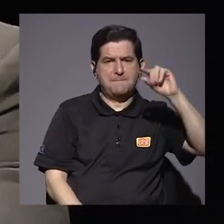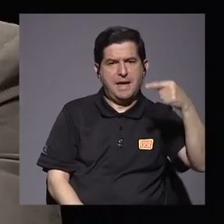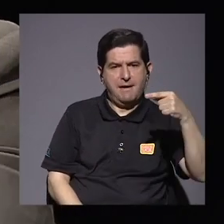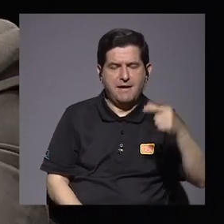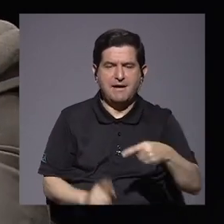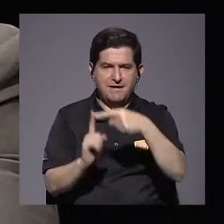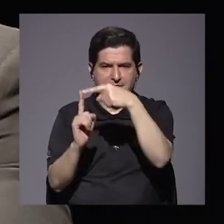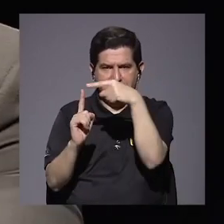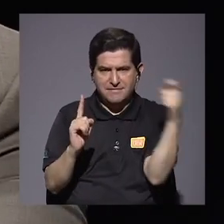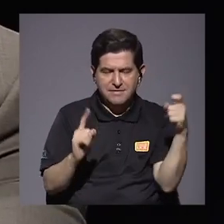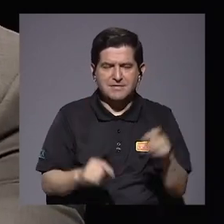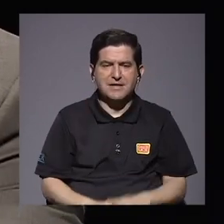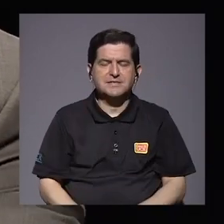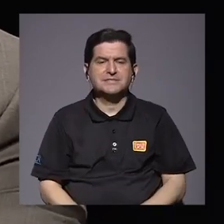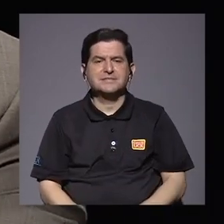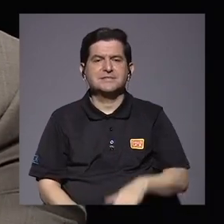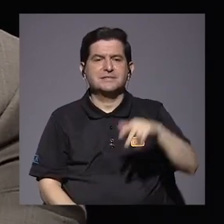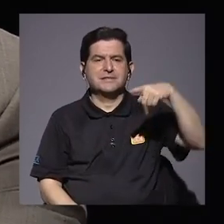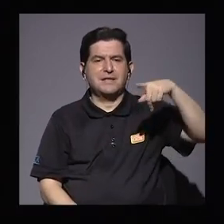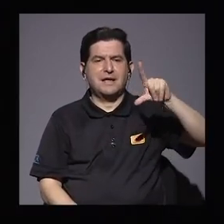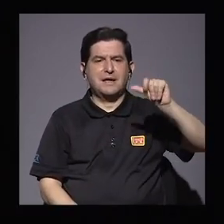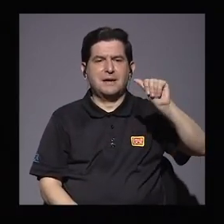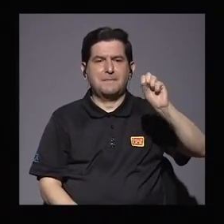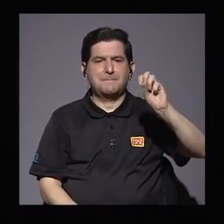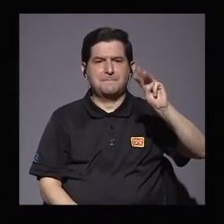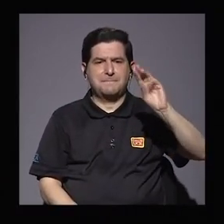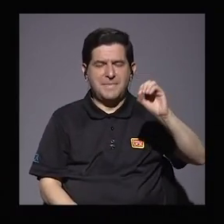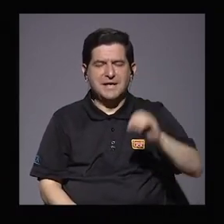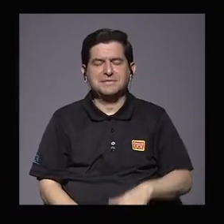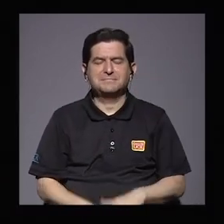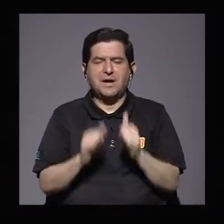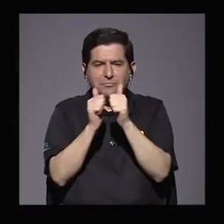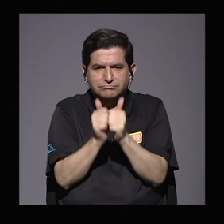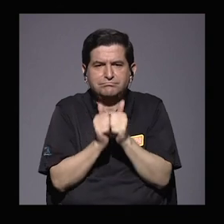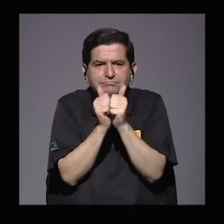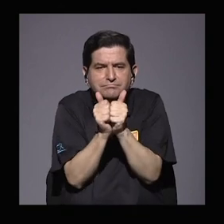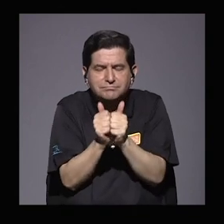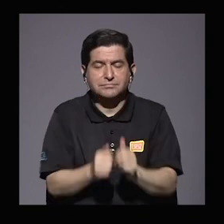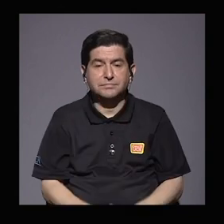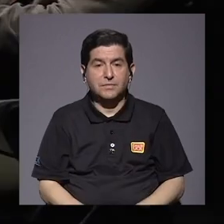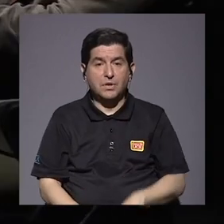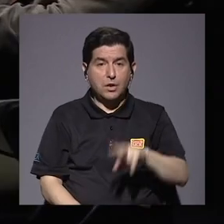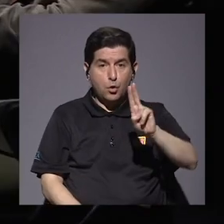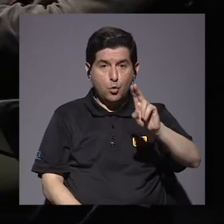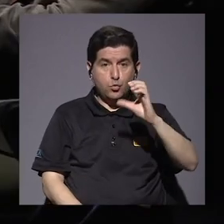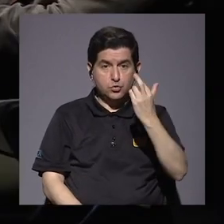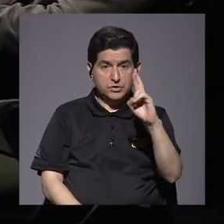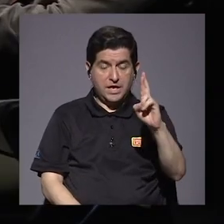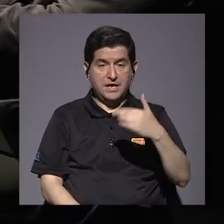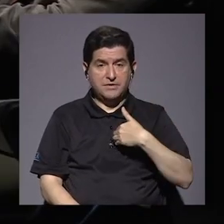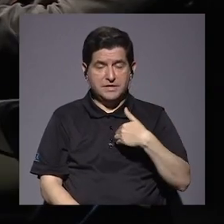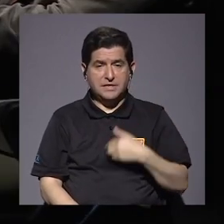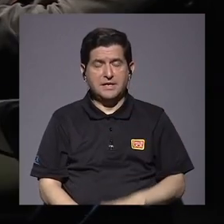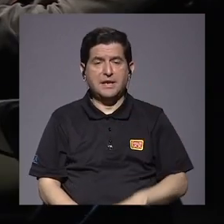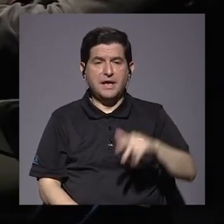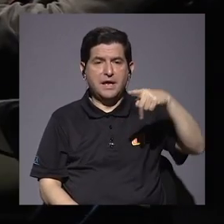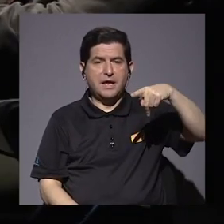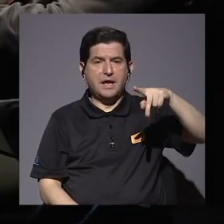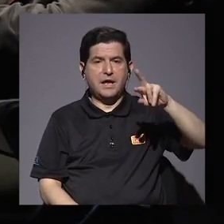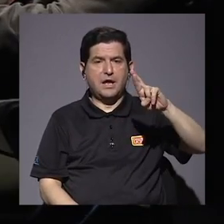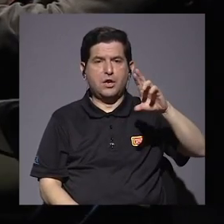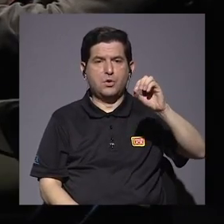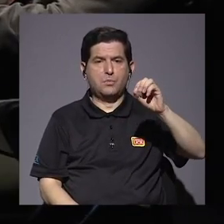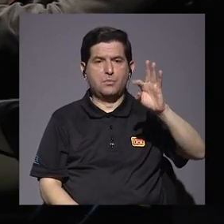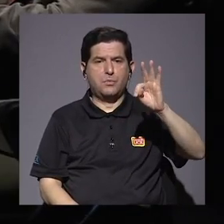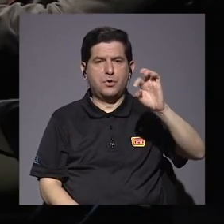a partir de plasma equino. Así es. Y para eso la Universidad de Costa Rica adquirió una proteína